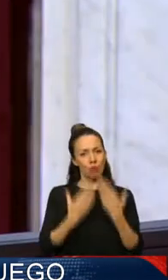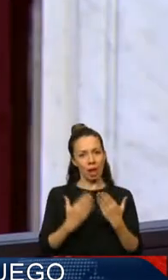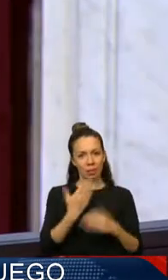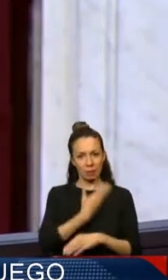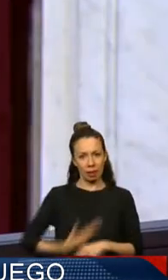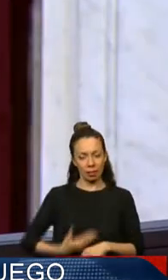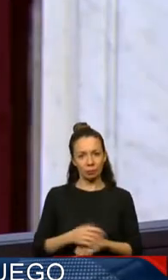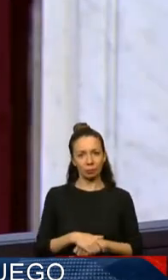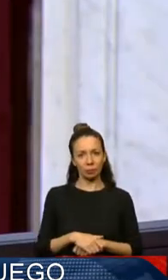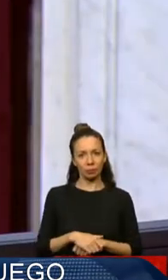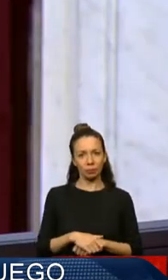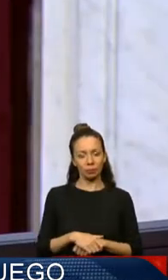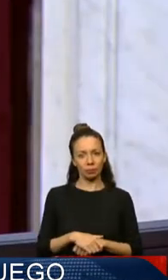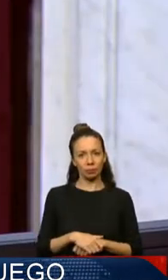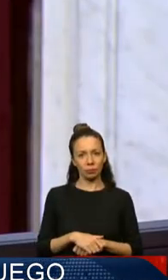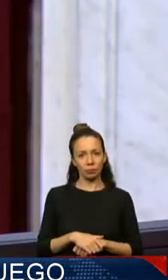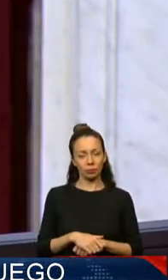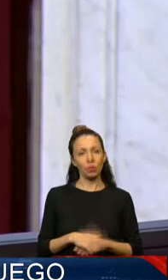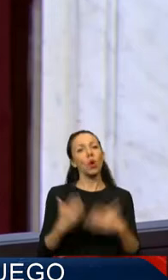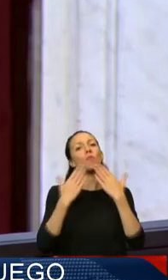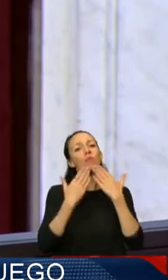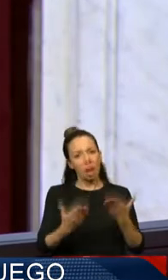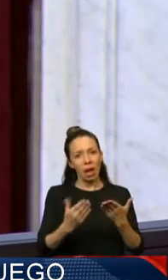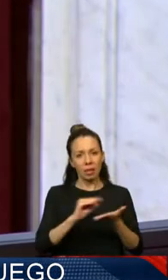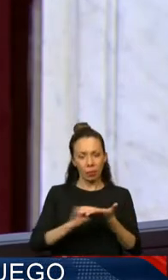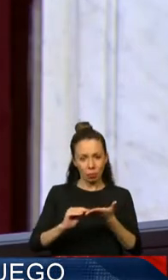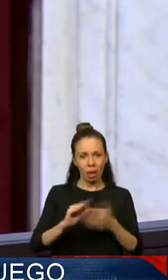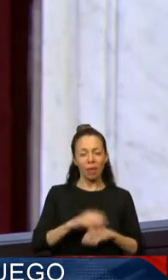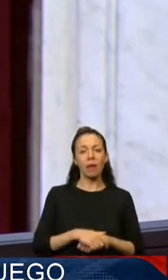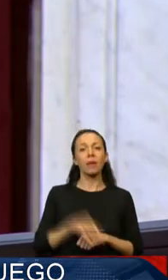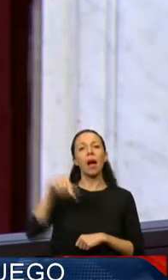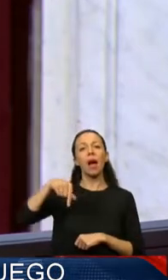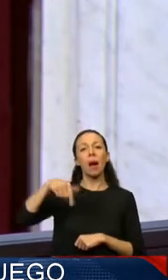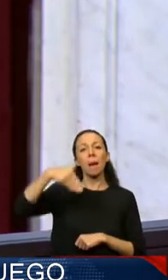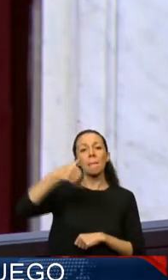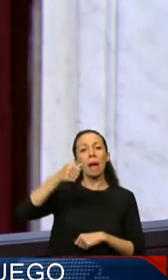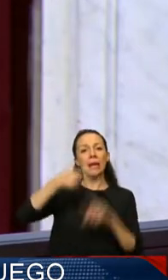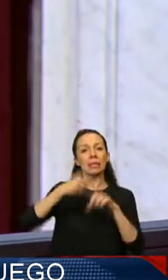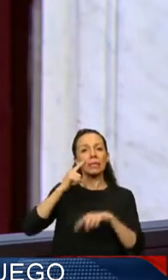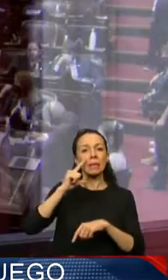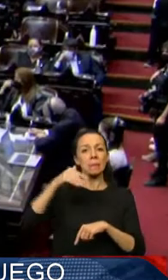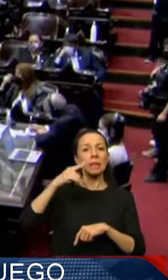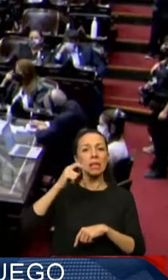diputada. Tiene la palabra el diputado Maximiliano Ferraro.